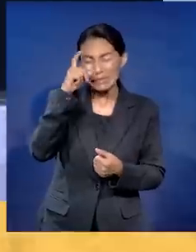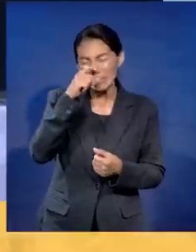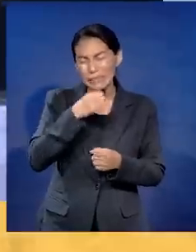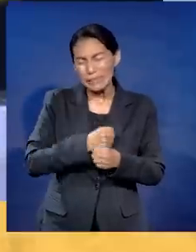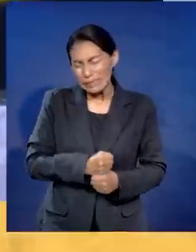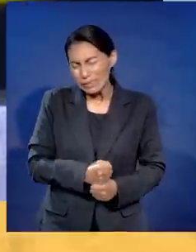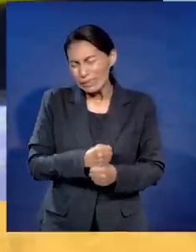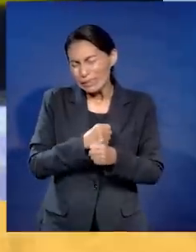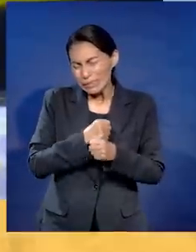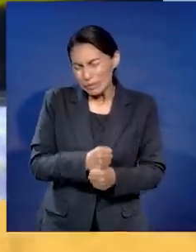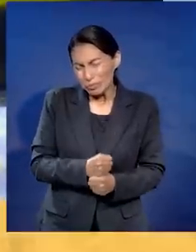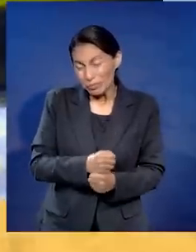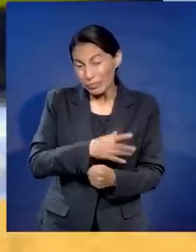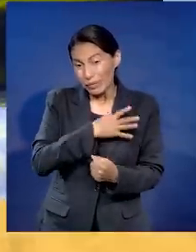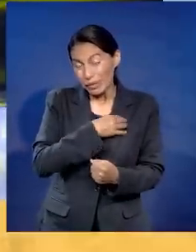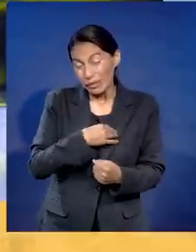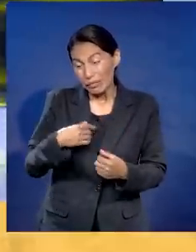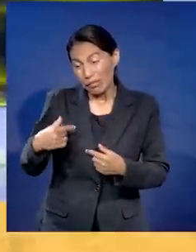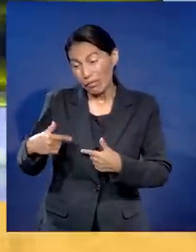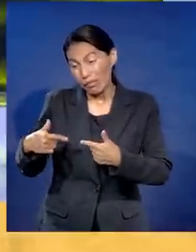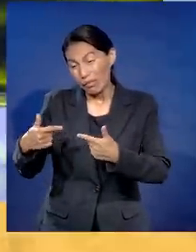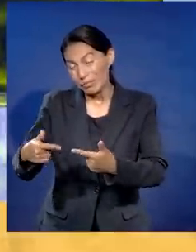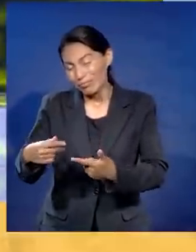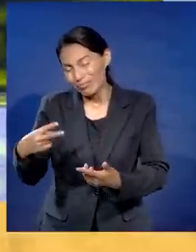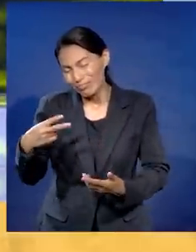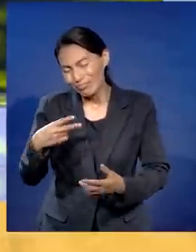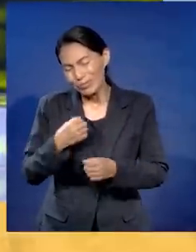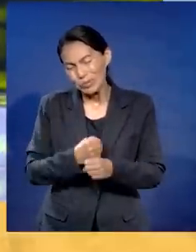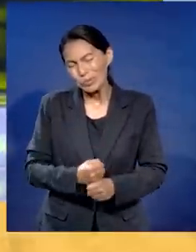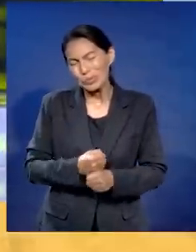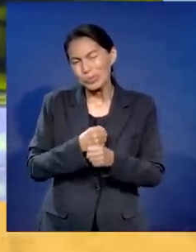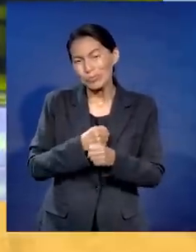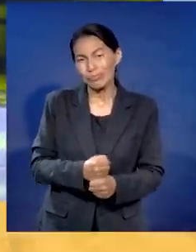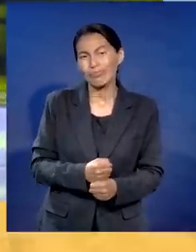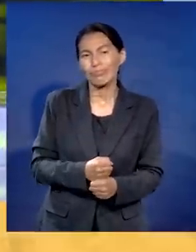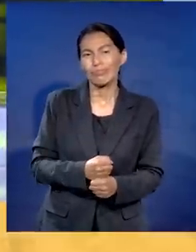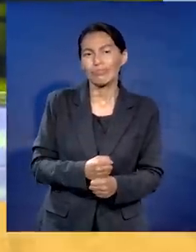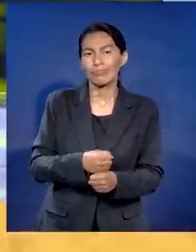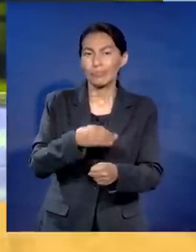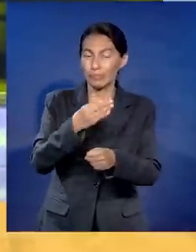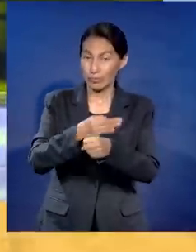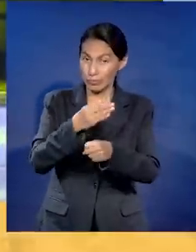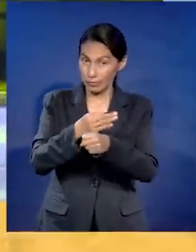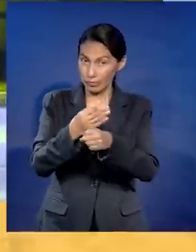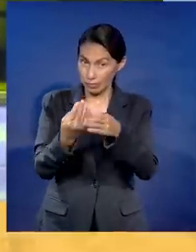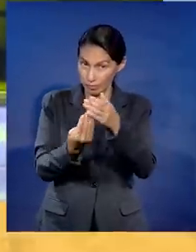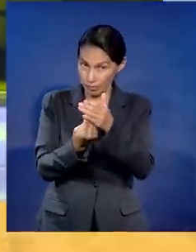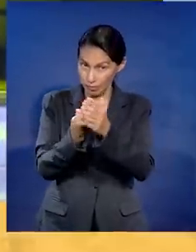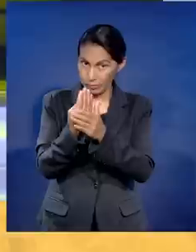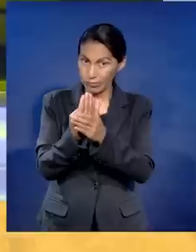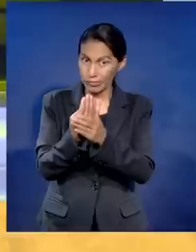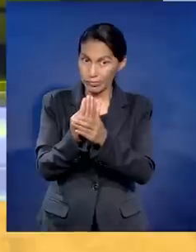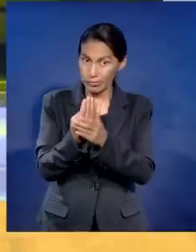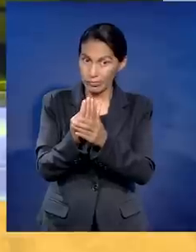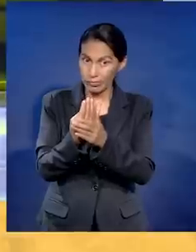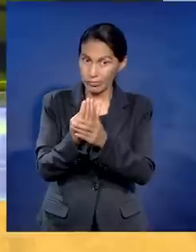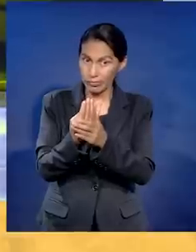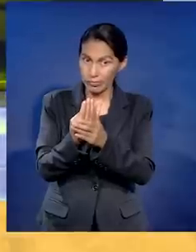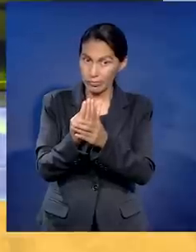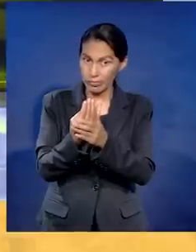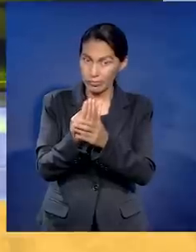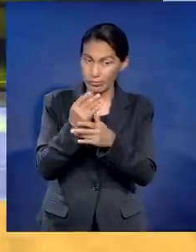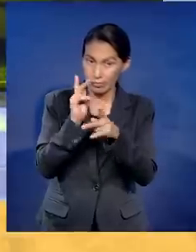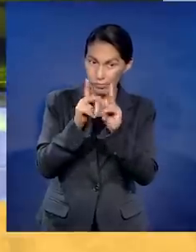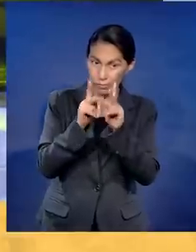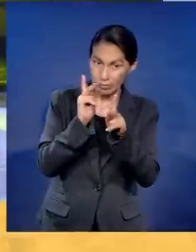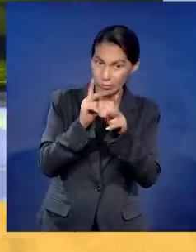es la tortura más grande y la peor maldición que pesa sobre nuestros hijos. Esta mañana,